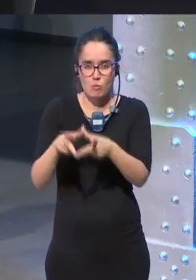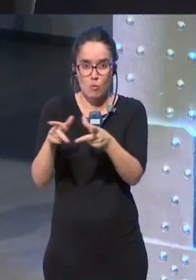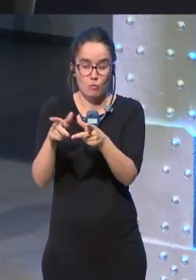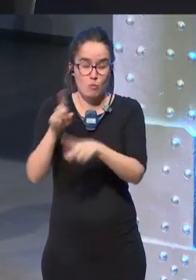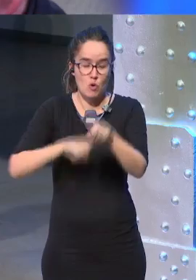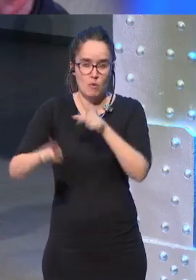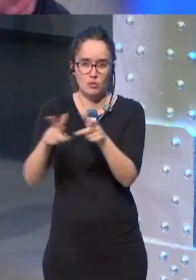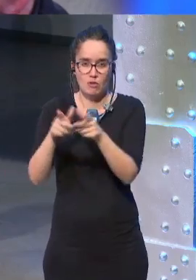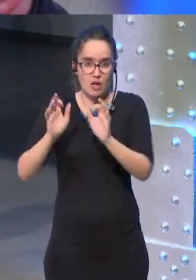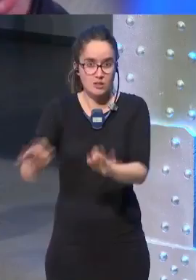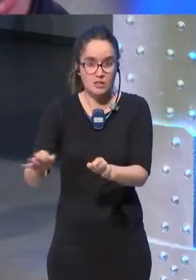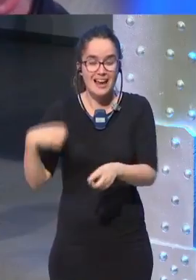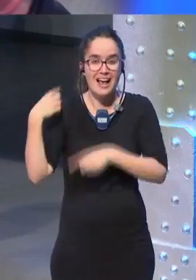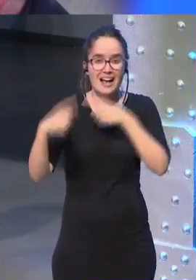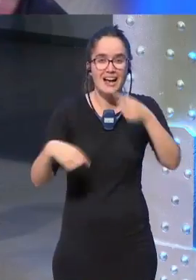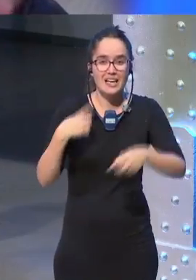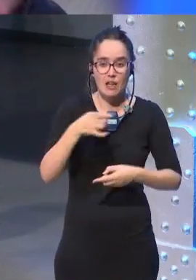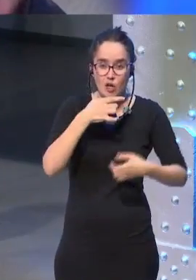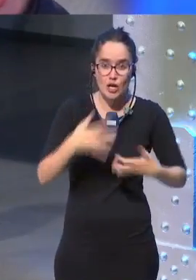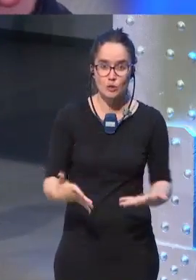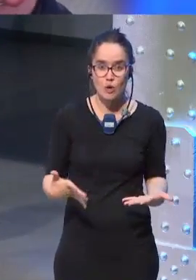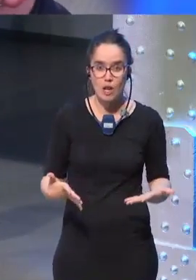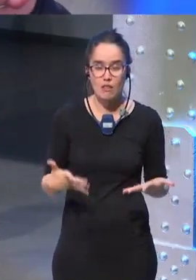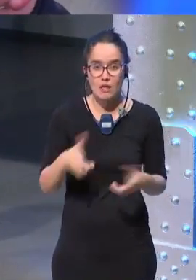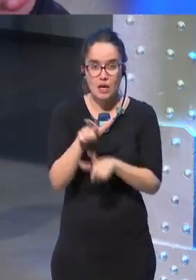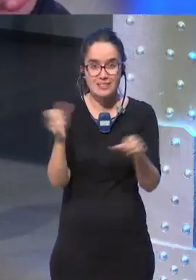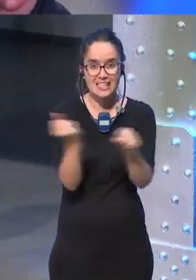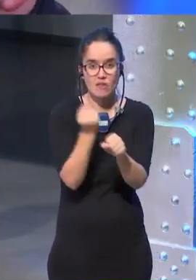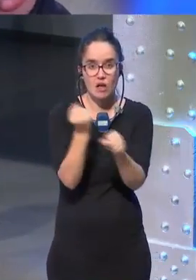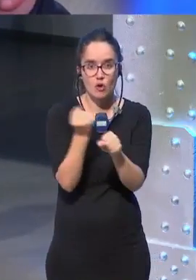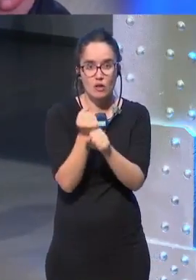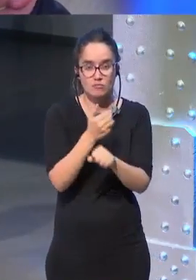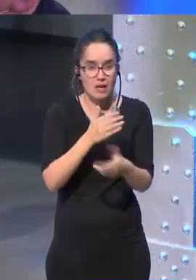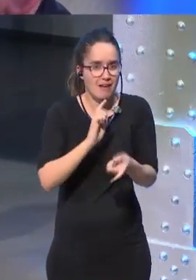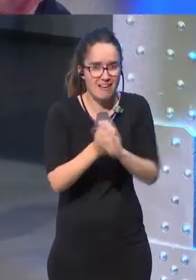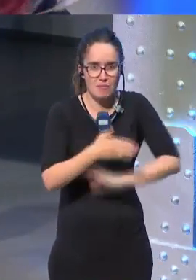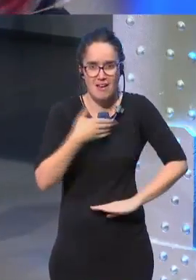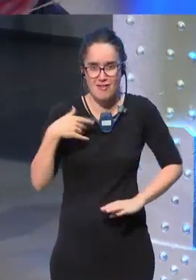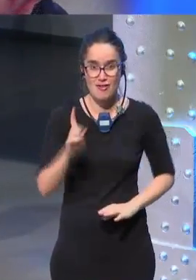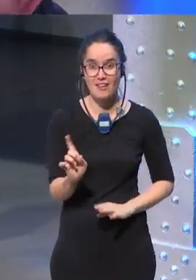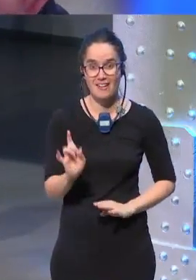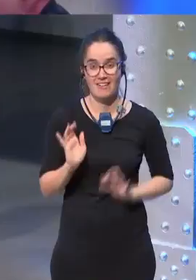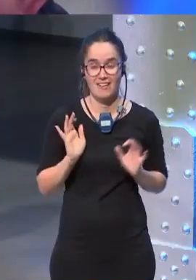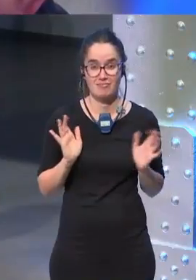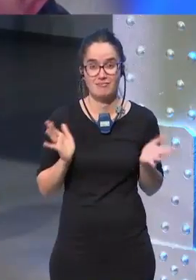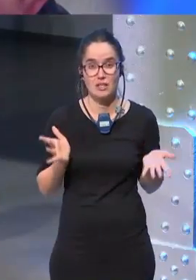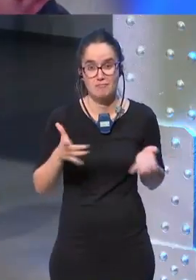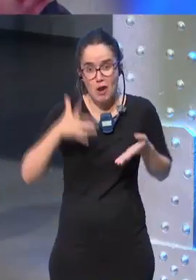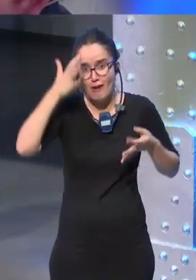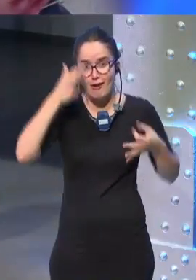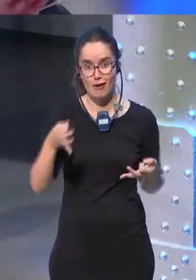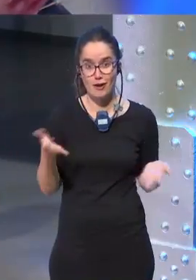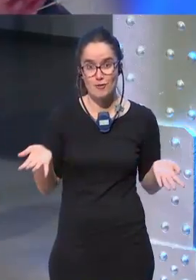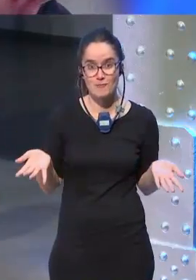Eso siempre ocurre. La generación actual de trabajadores no quiere cambiar Y bueno, es